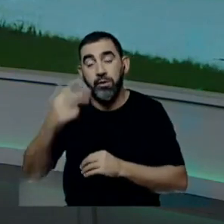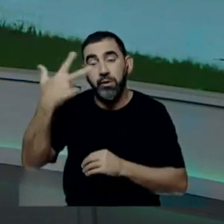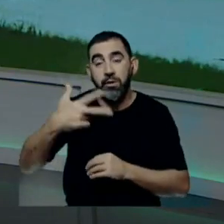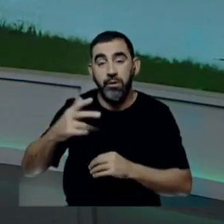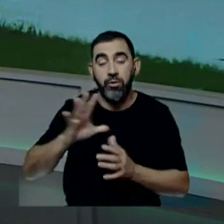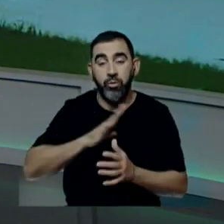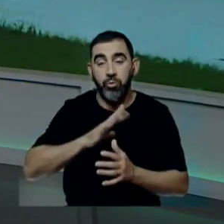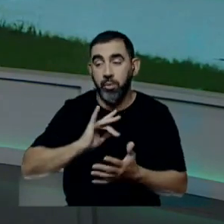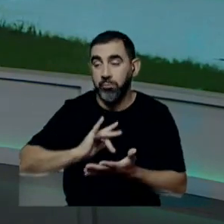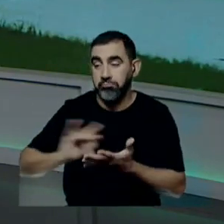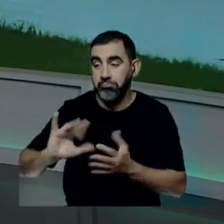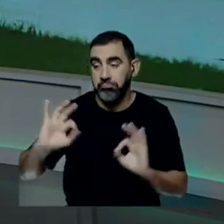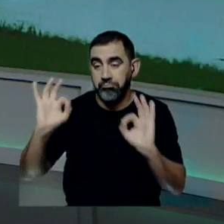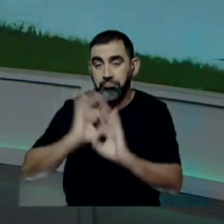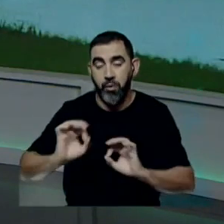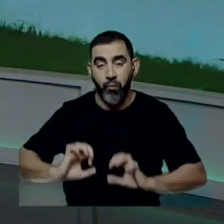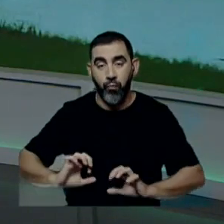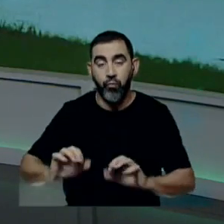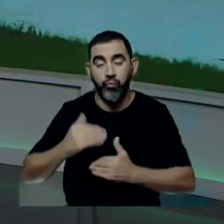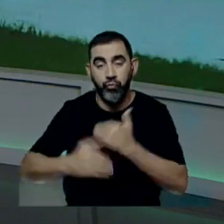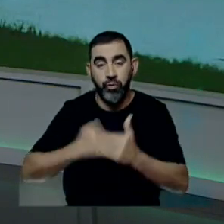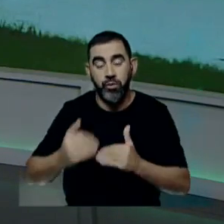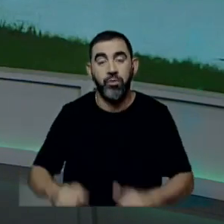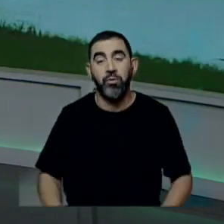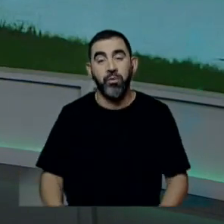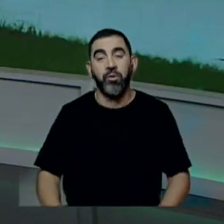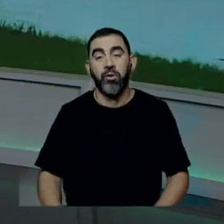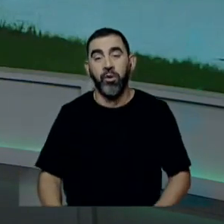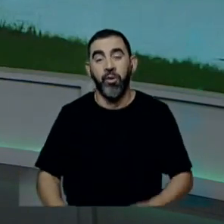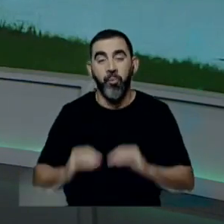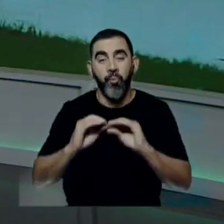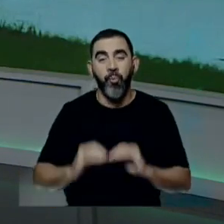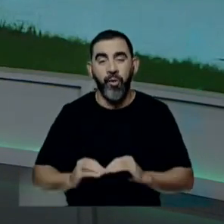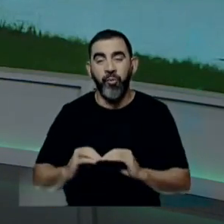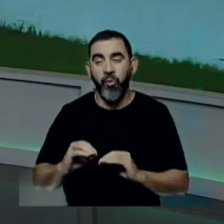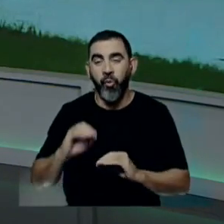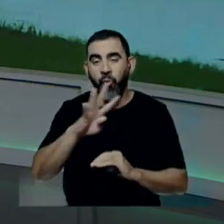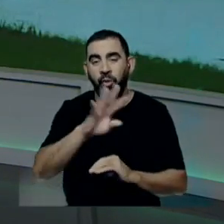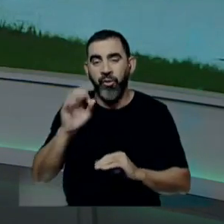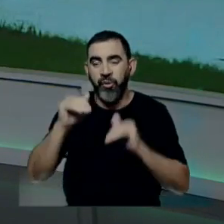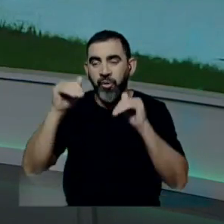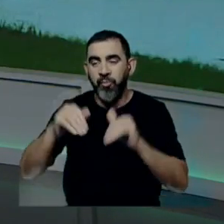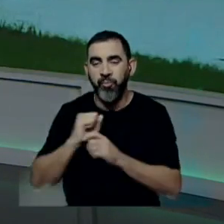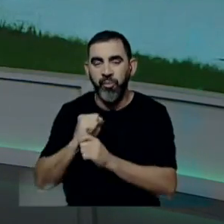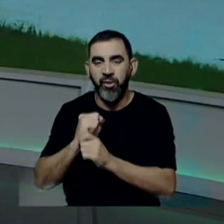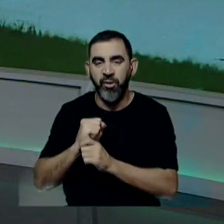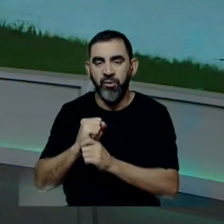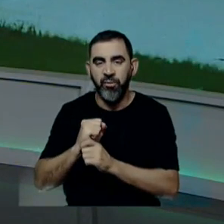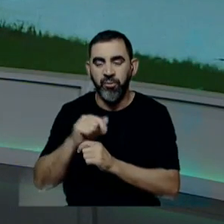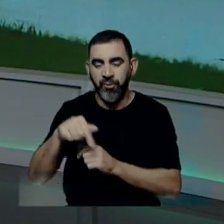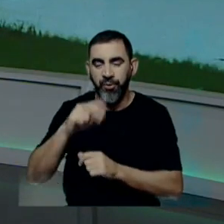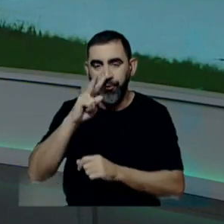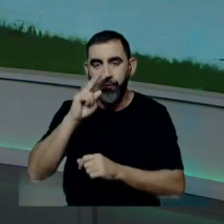aún no cuentan con los recursos para funcionar. La rendición de cuentas le otorgó 400 millones de pesos para ejecutar en